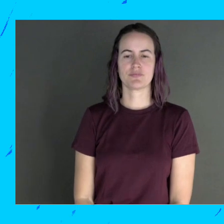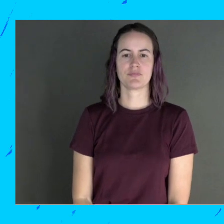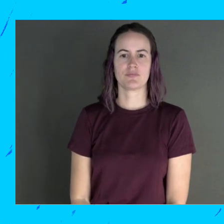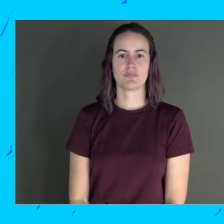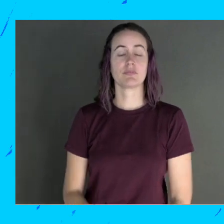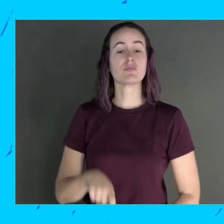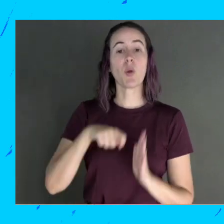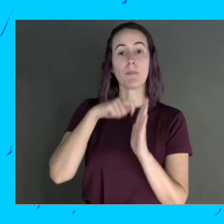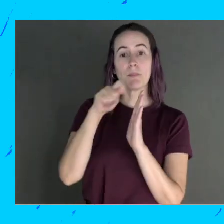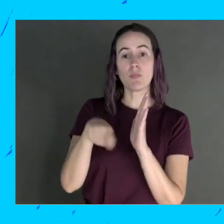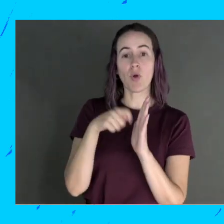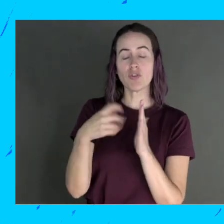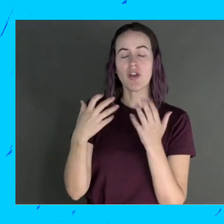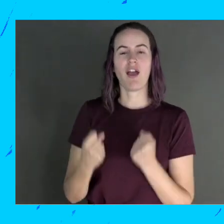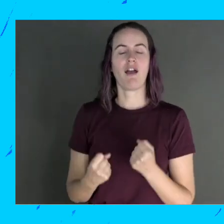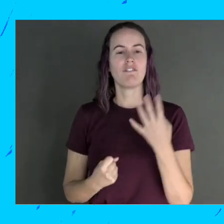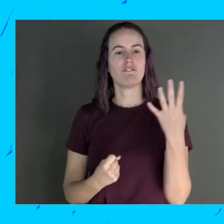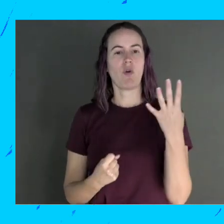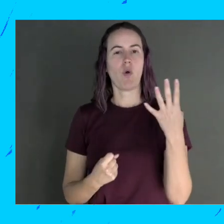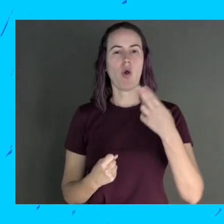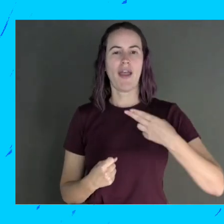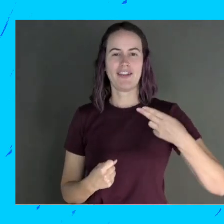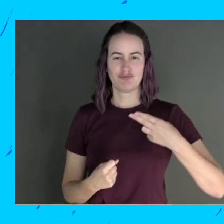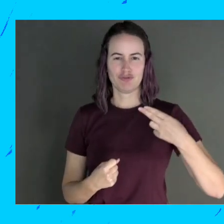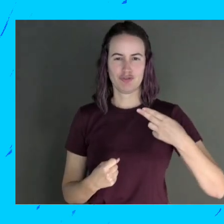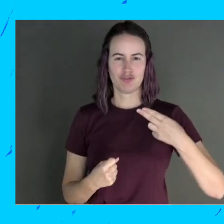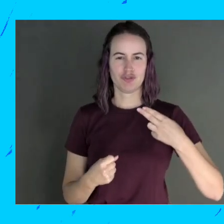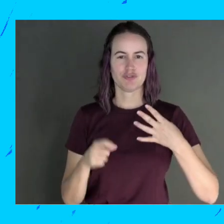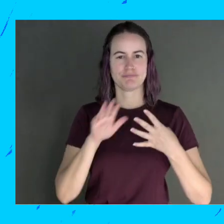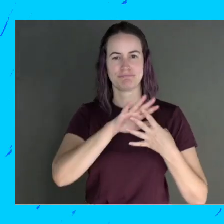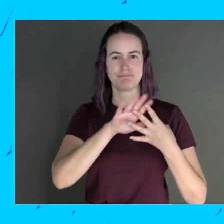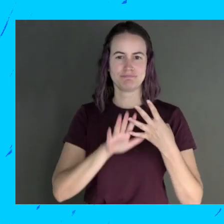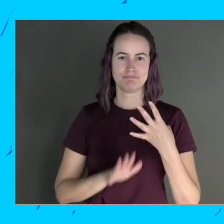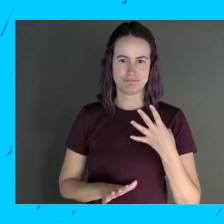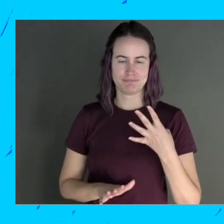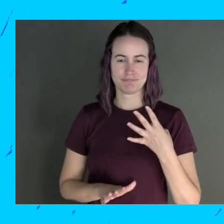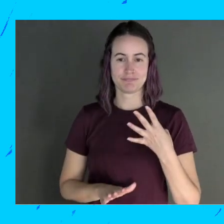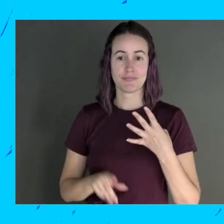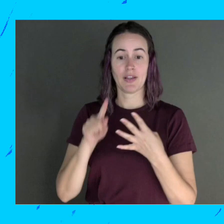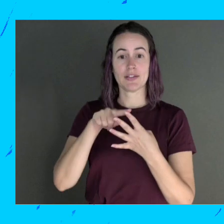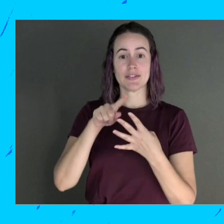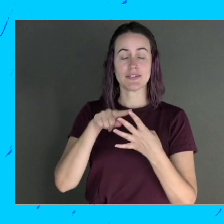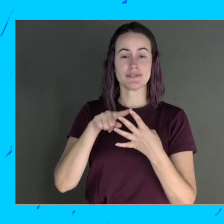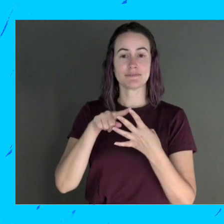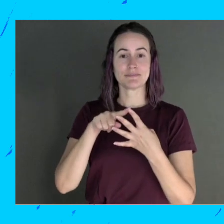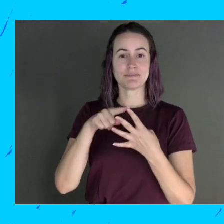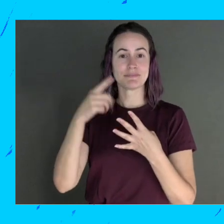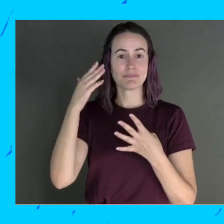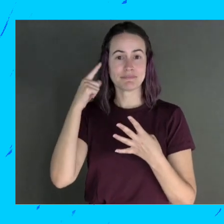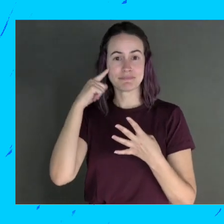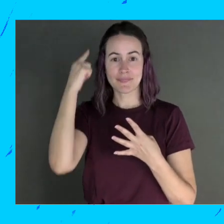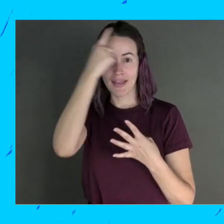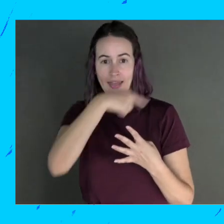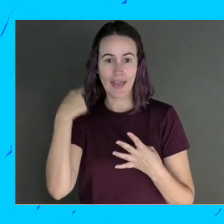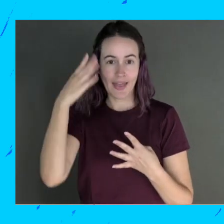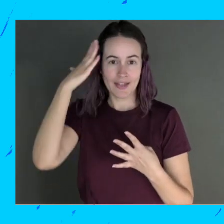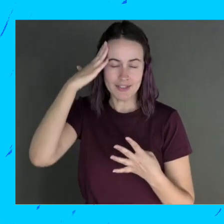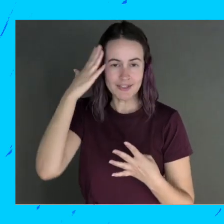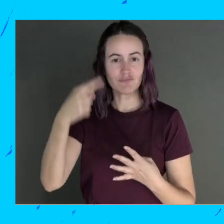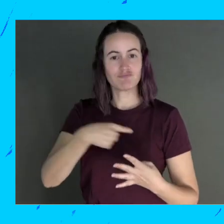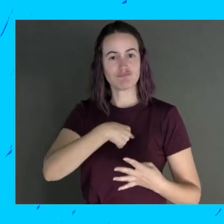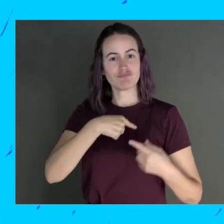La idea, las metas son 4H. La idea es trabajar con la cabeza,